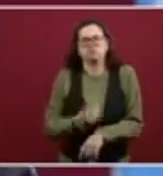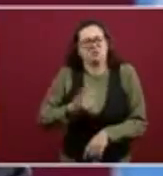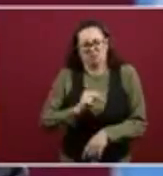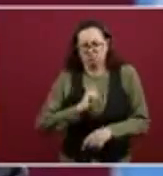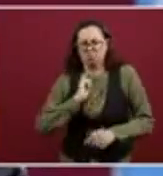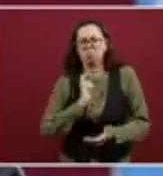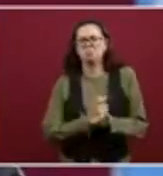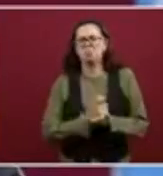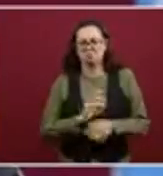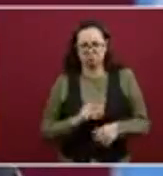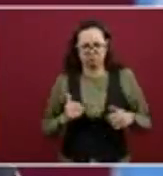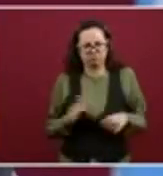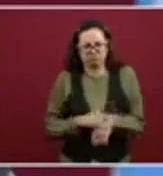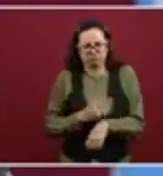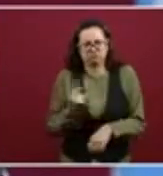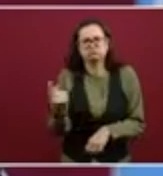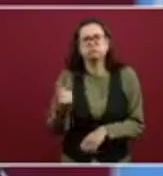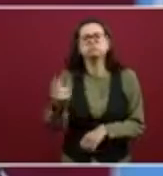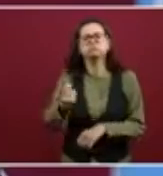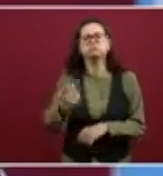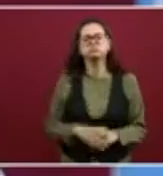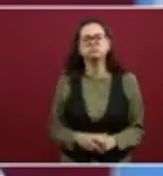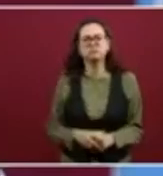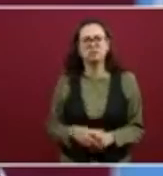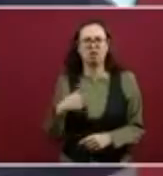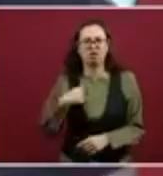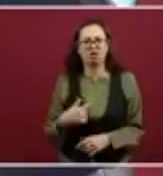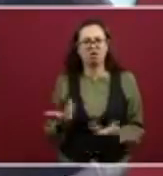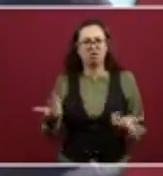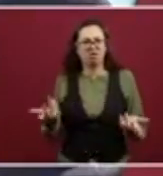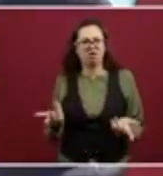¿Por qué yo voy a estar